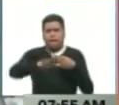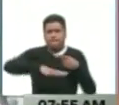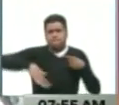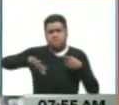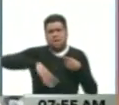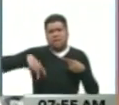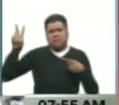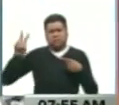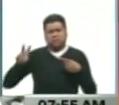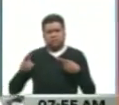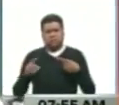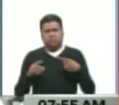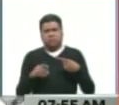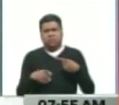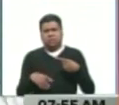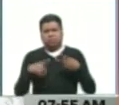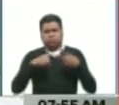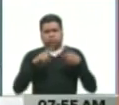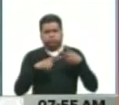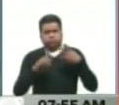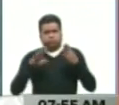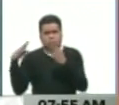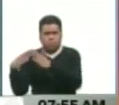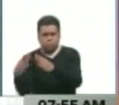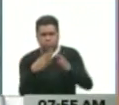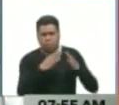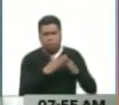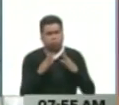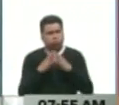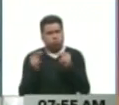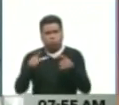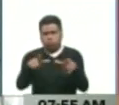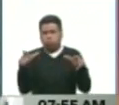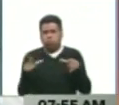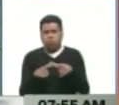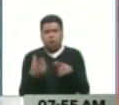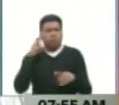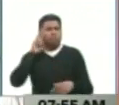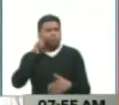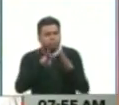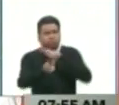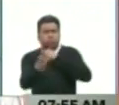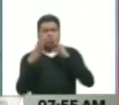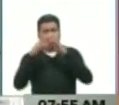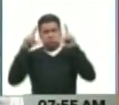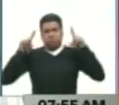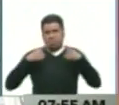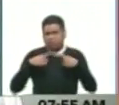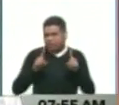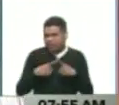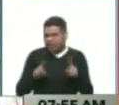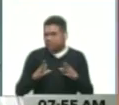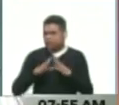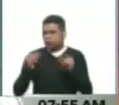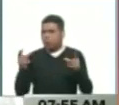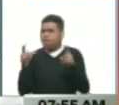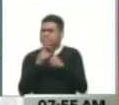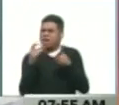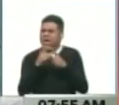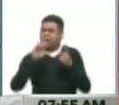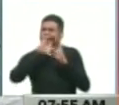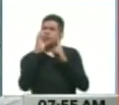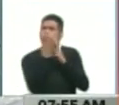en la aldea, podemos evidenciar una relación diferente del pueblo venezolano con la palabra cultura como